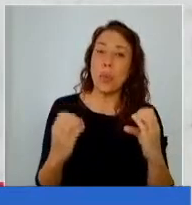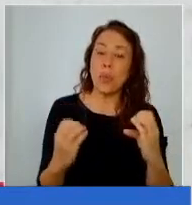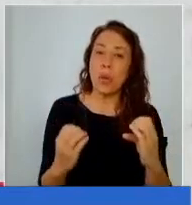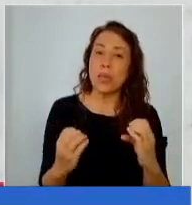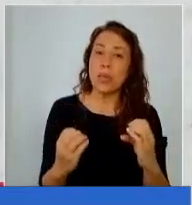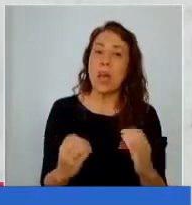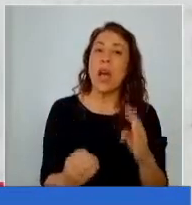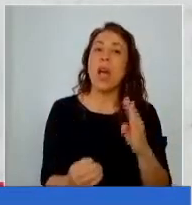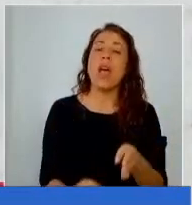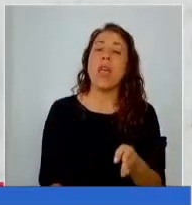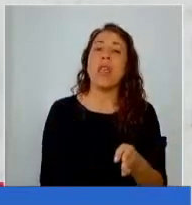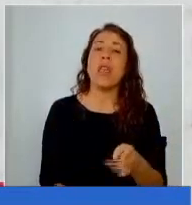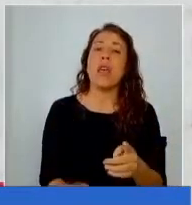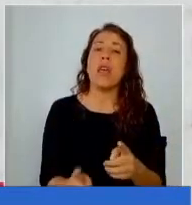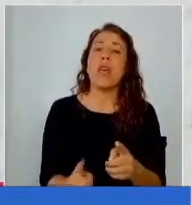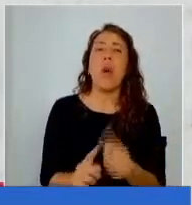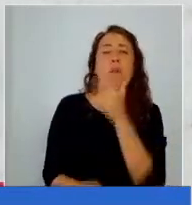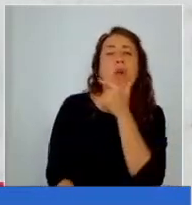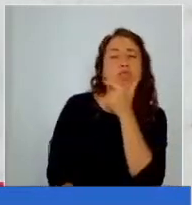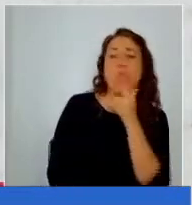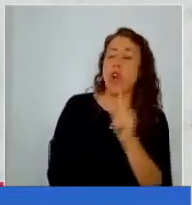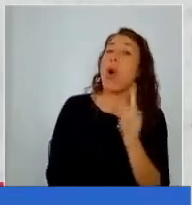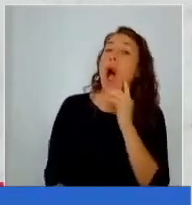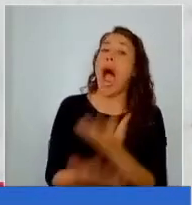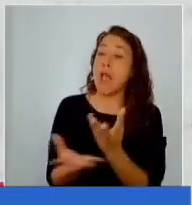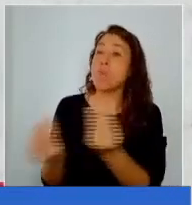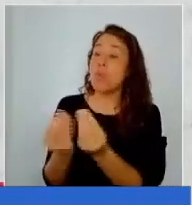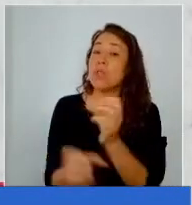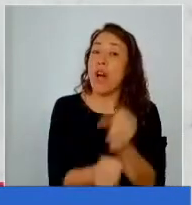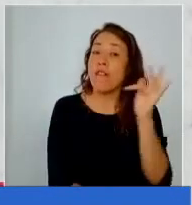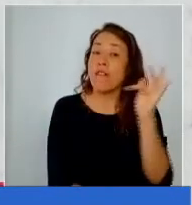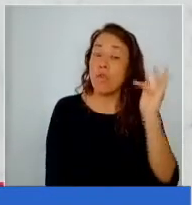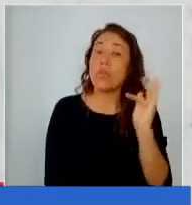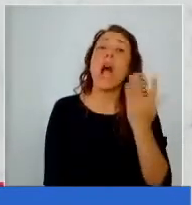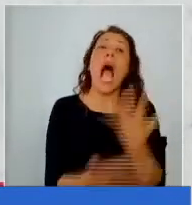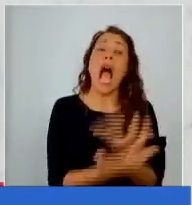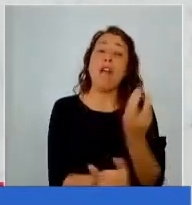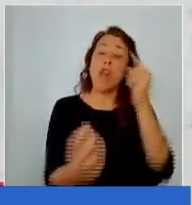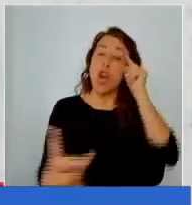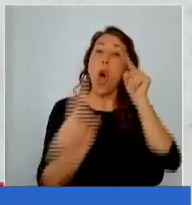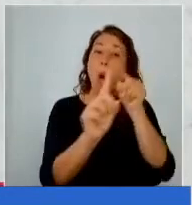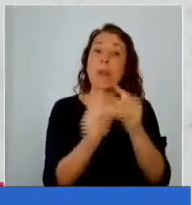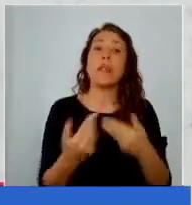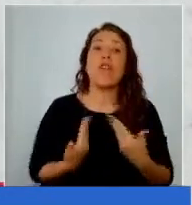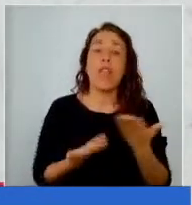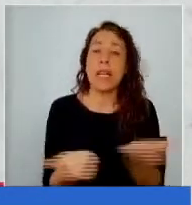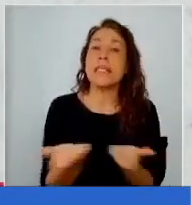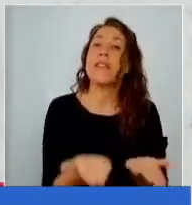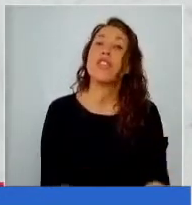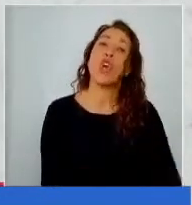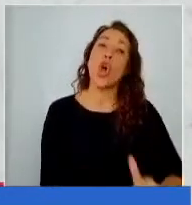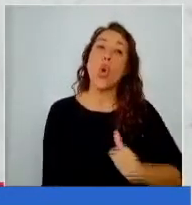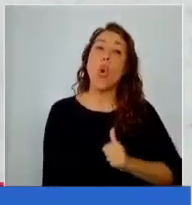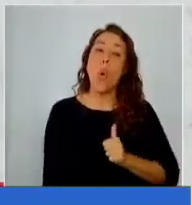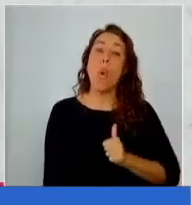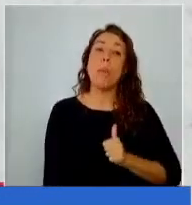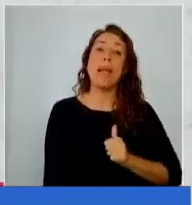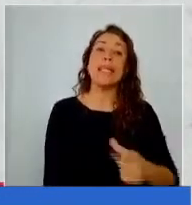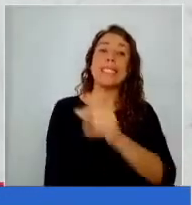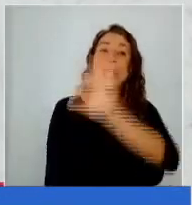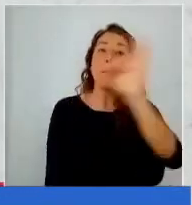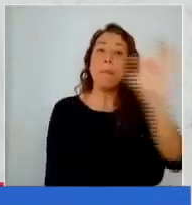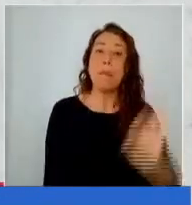en tela de juicio porque muchas de ellas persiguen nobles y darle de servicio y cumplen estrictamente la legislación vigente